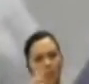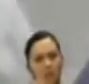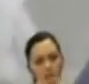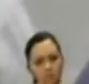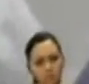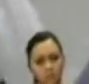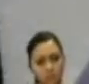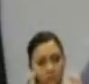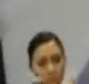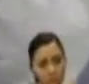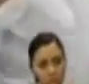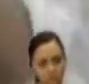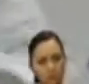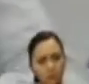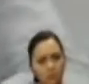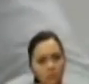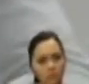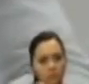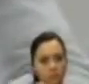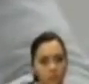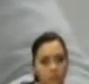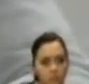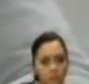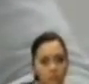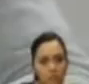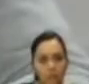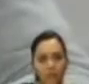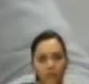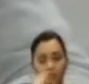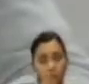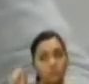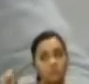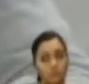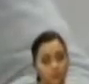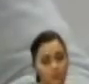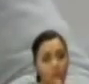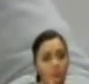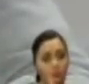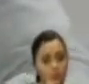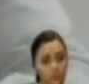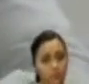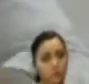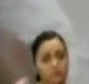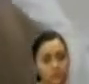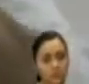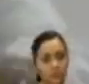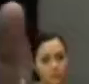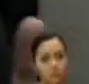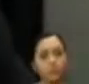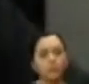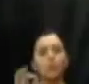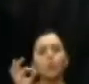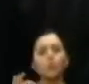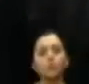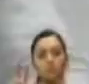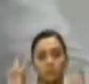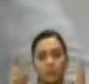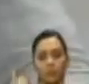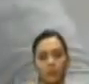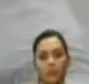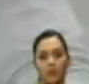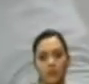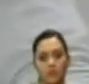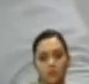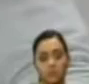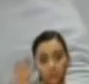haber fracasado por su ambición, se quieren aferrar a un cargo. Cuidado, que sí existe oposición en el deporte. Precisamente en los Juegos Panamericanos. Para mala suerte de nosotros, ¿no?